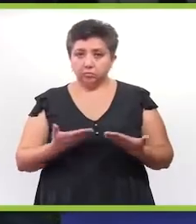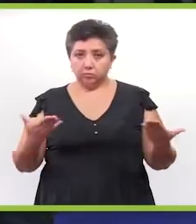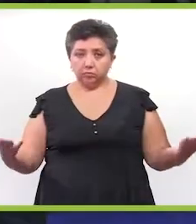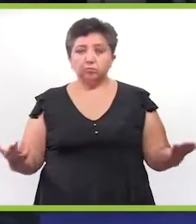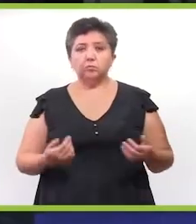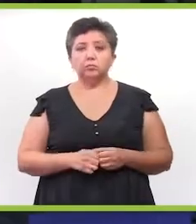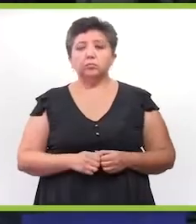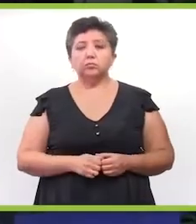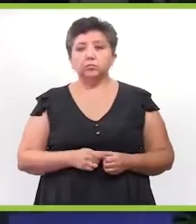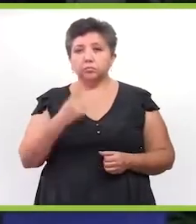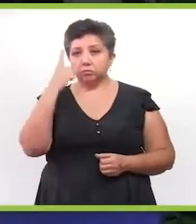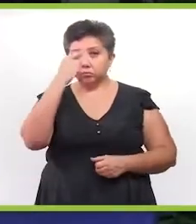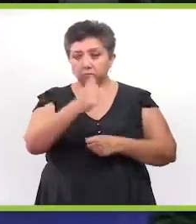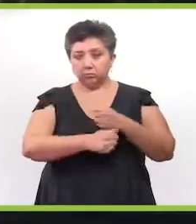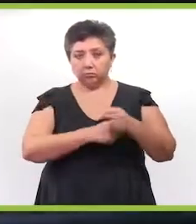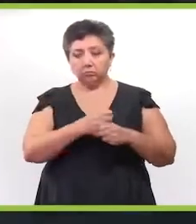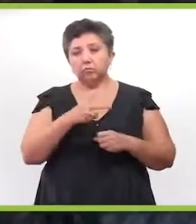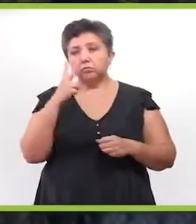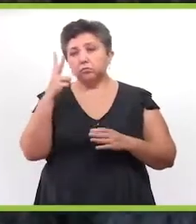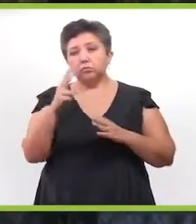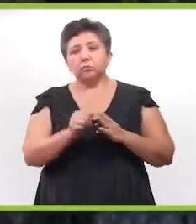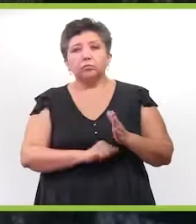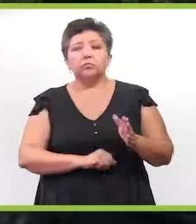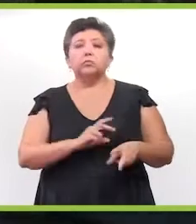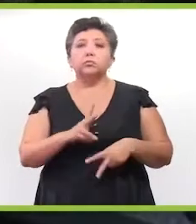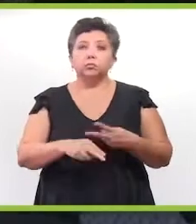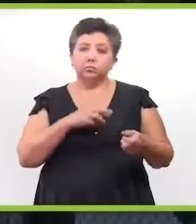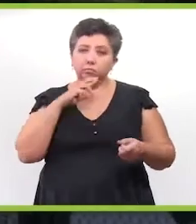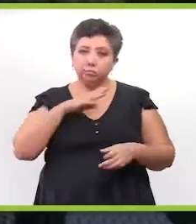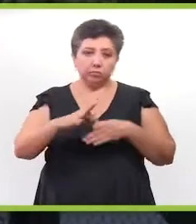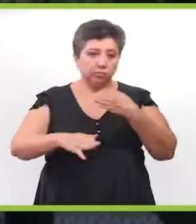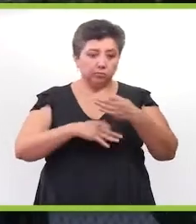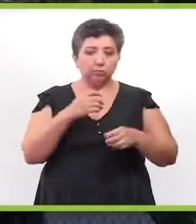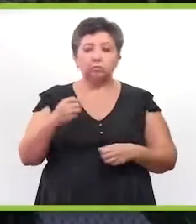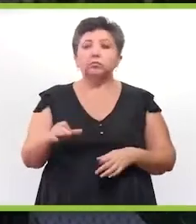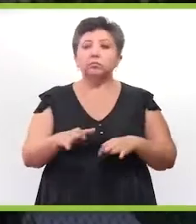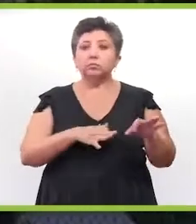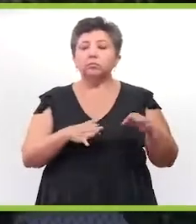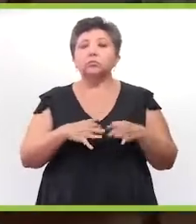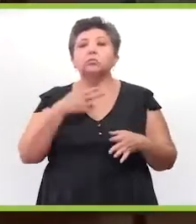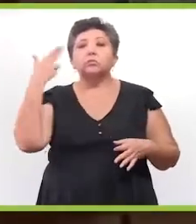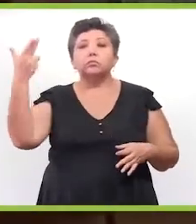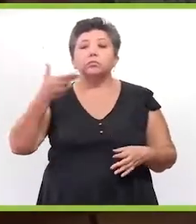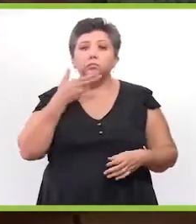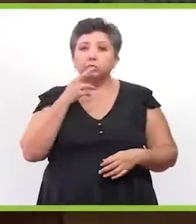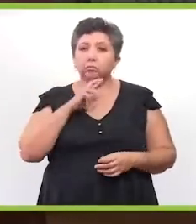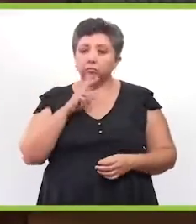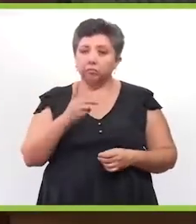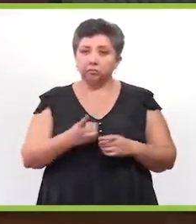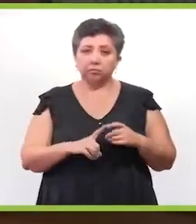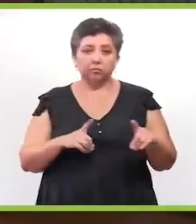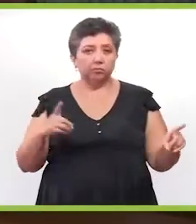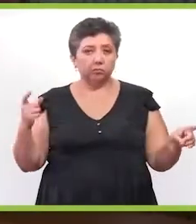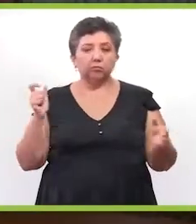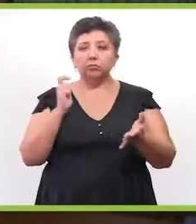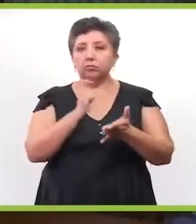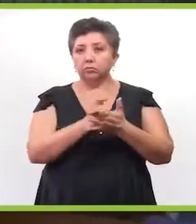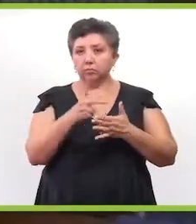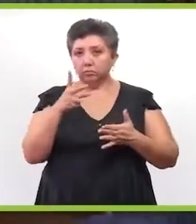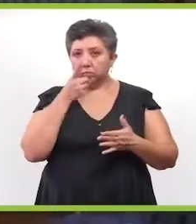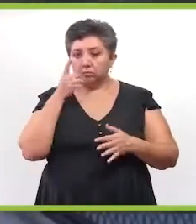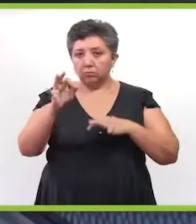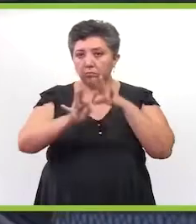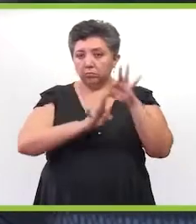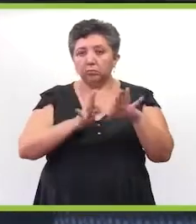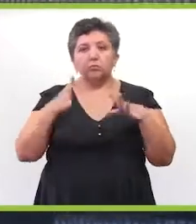ahorita en prácticamente un año año dos meses vamos a recuperar todos estos empleos lo que habla del dinamismo económico pero sobre todo mente